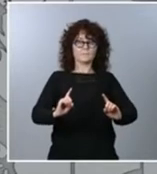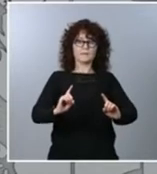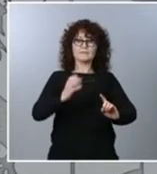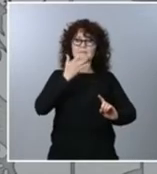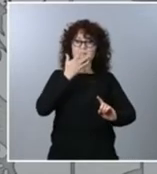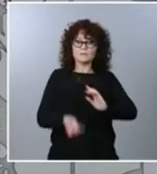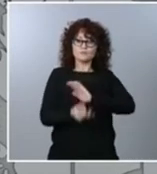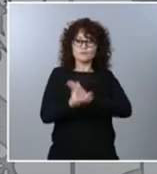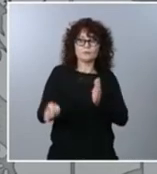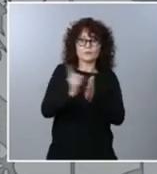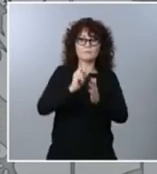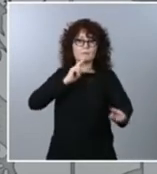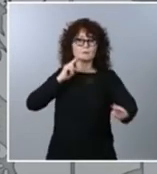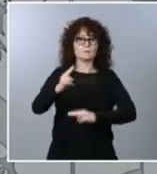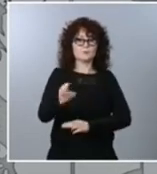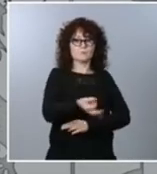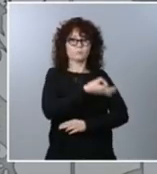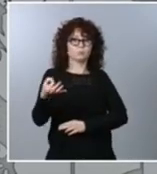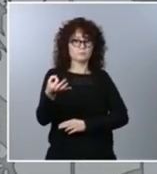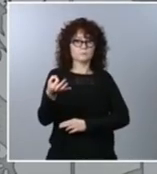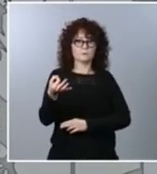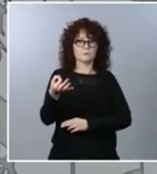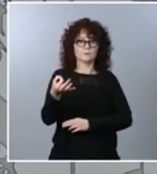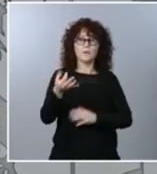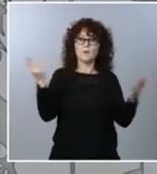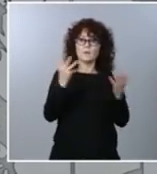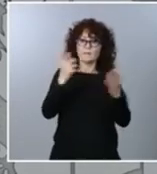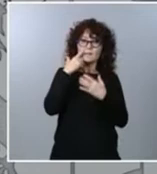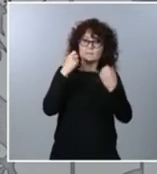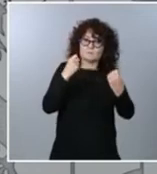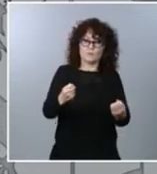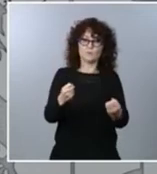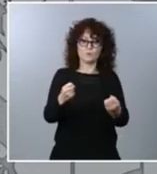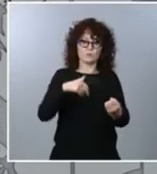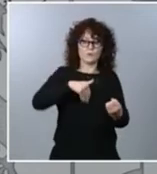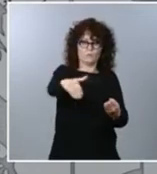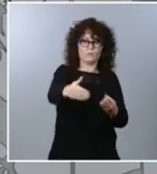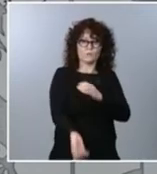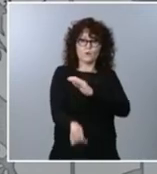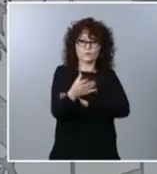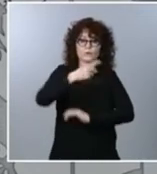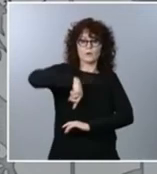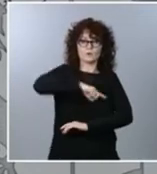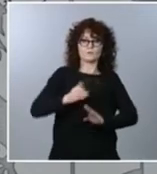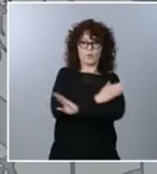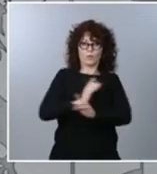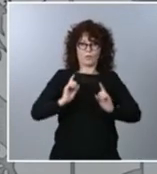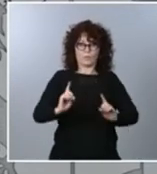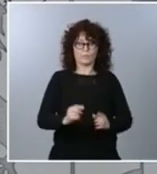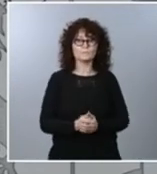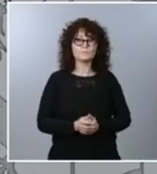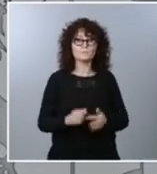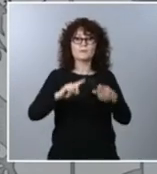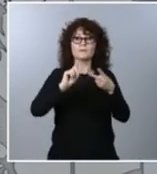rotunda, más eficaz, las emergencias de salud globales que pueda haber en el futuro. El segundo punto que